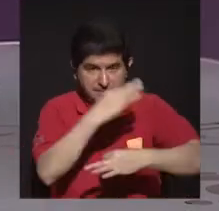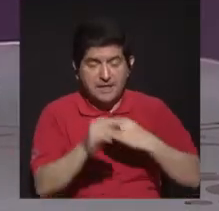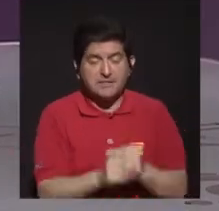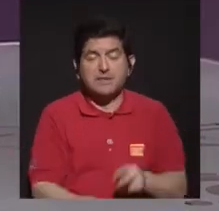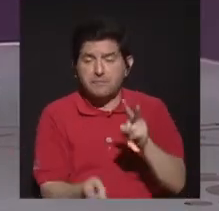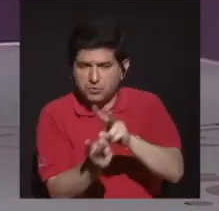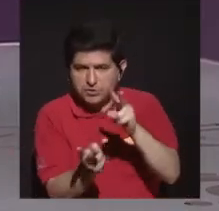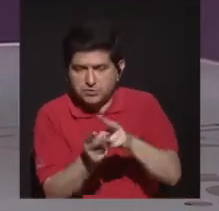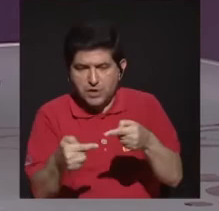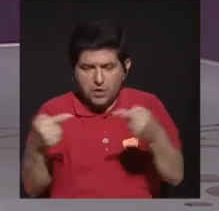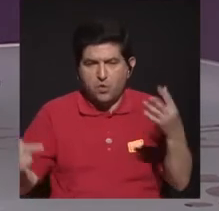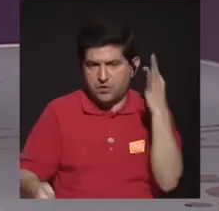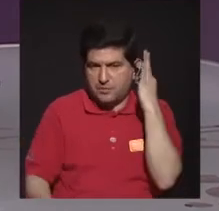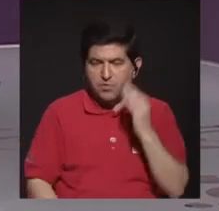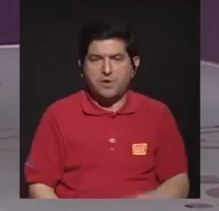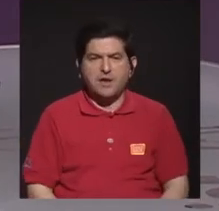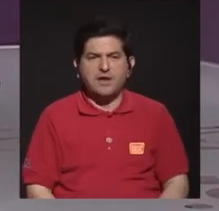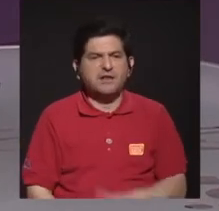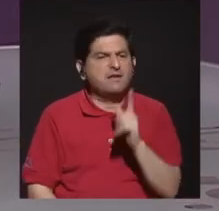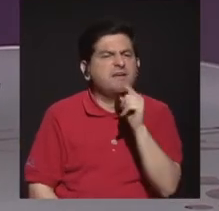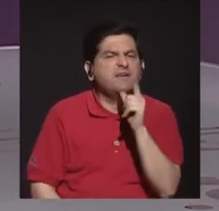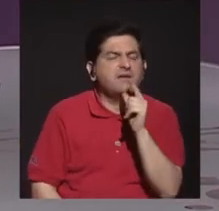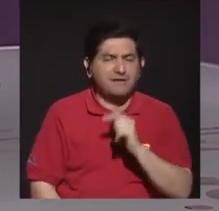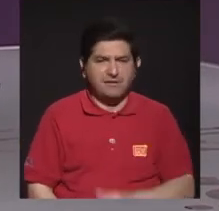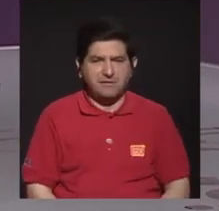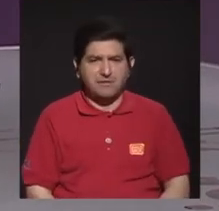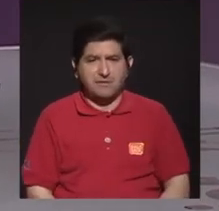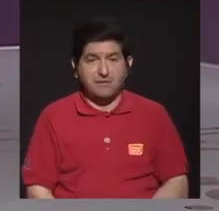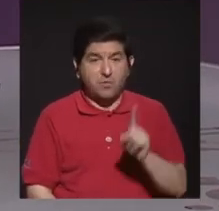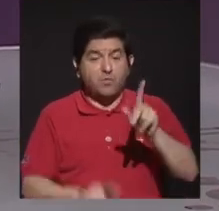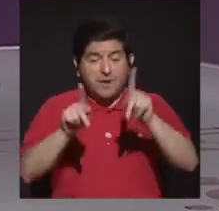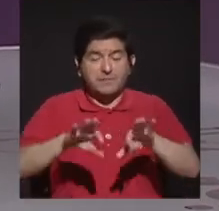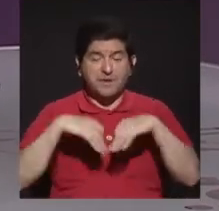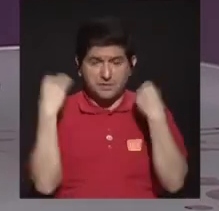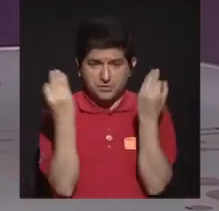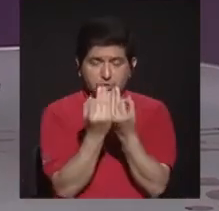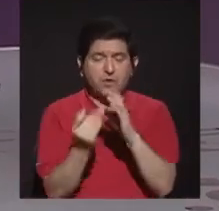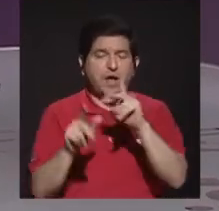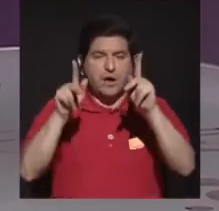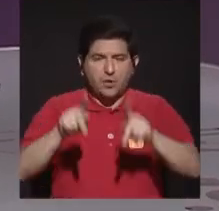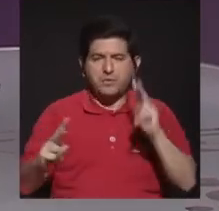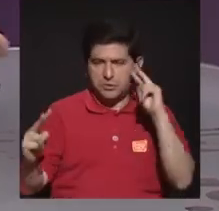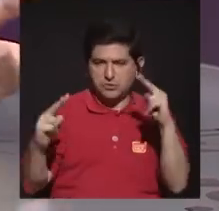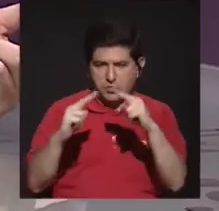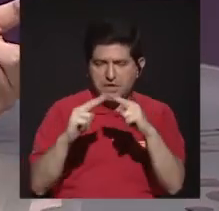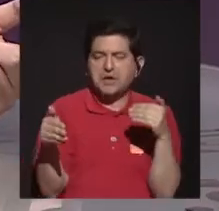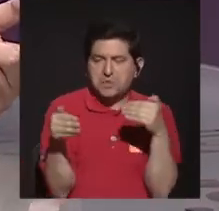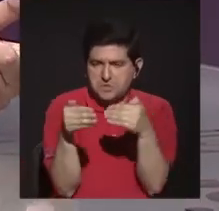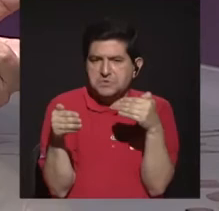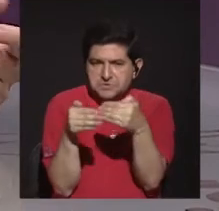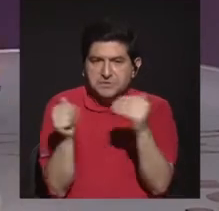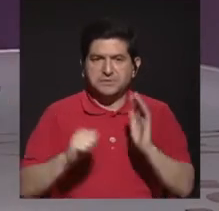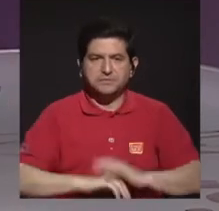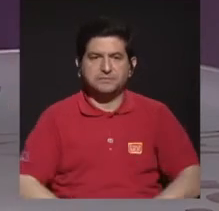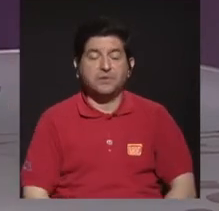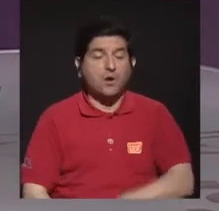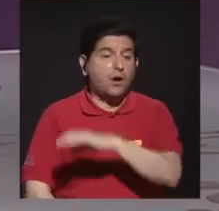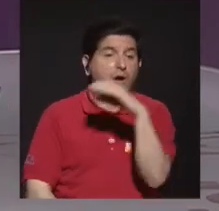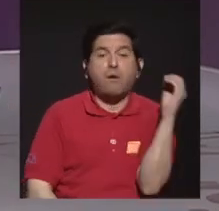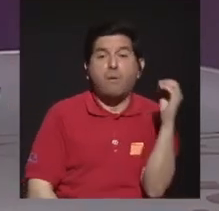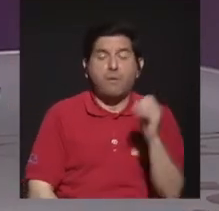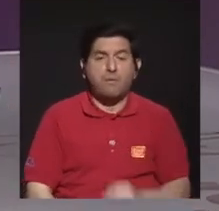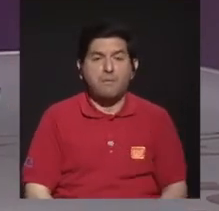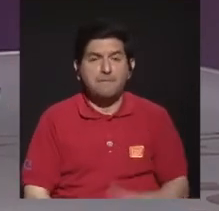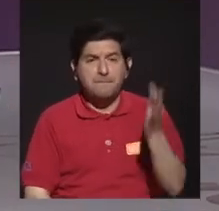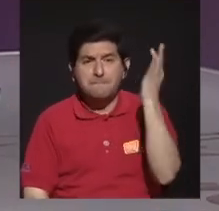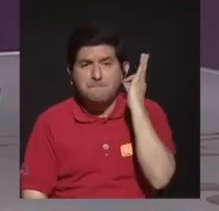estas mujeres, son por parte de un familiar o de un conocido cercano. O, por otro lado, de